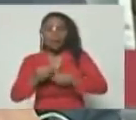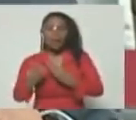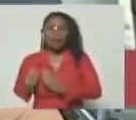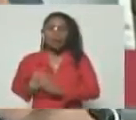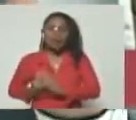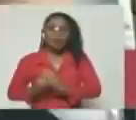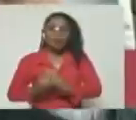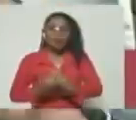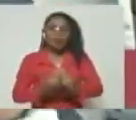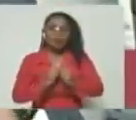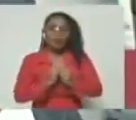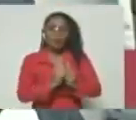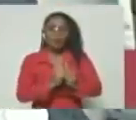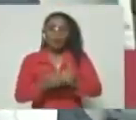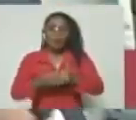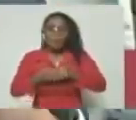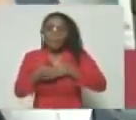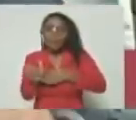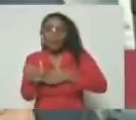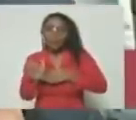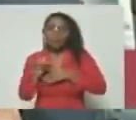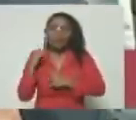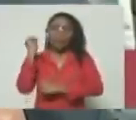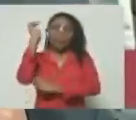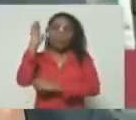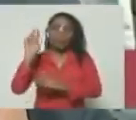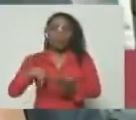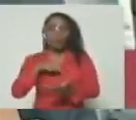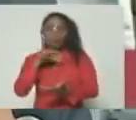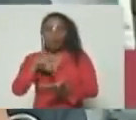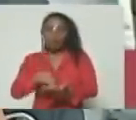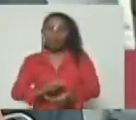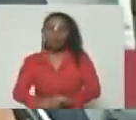acompañar de la apertura de las puertas del Parlamento Nacional.